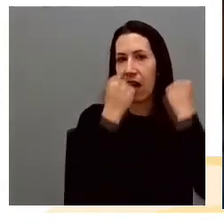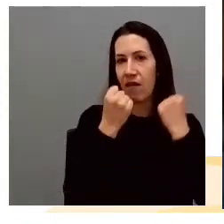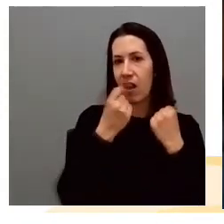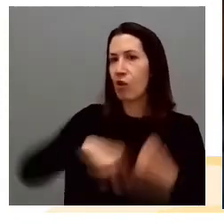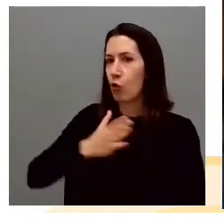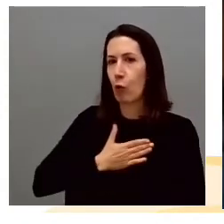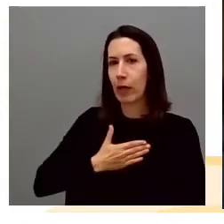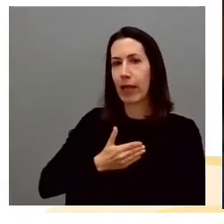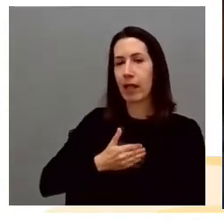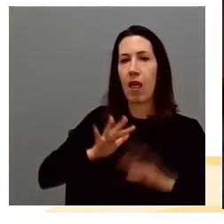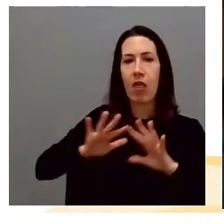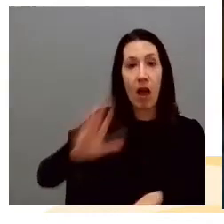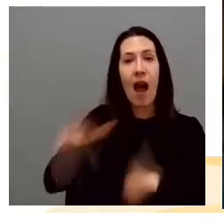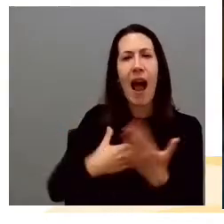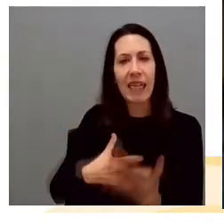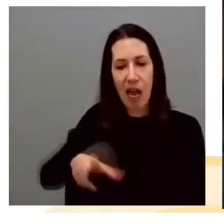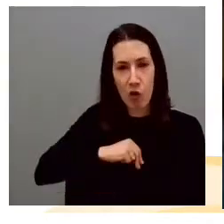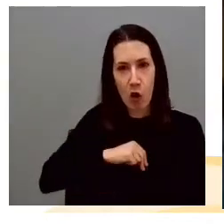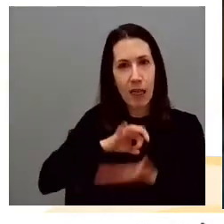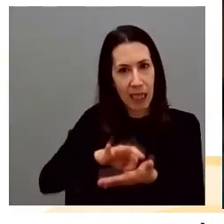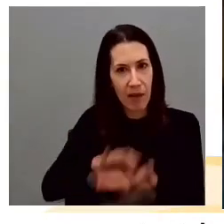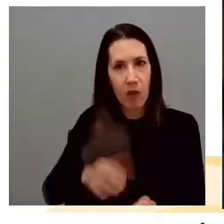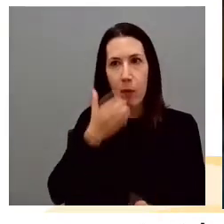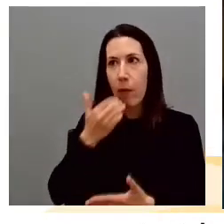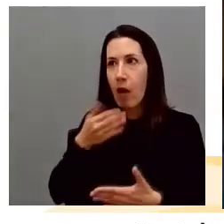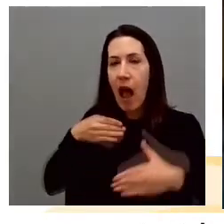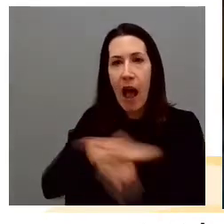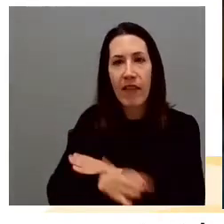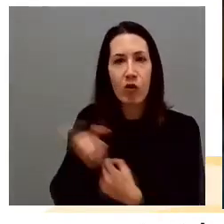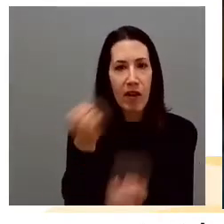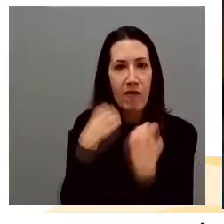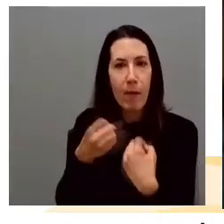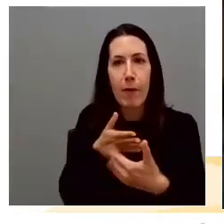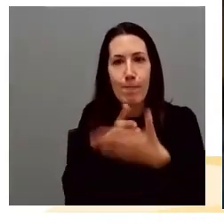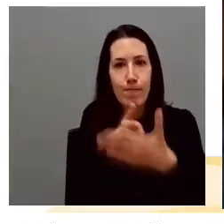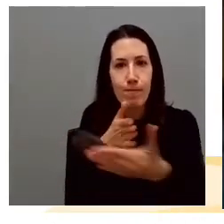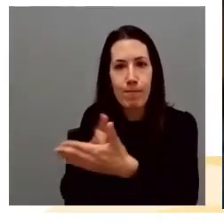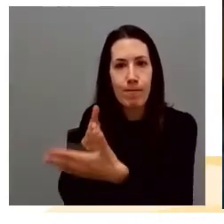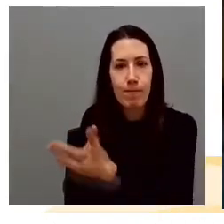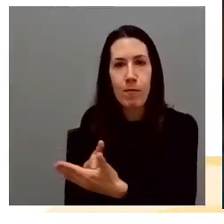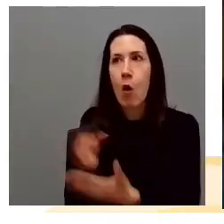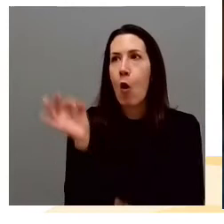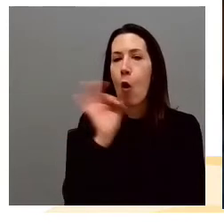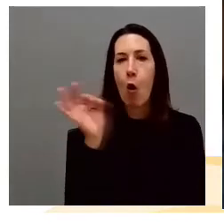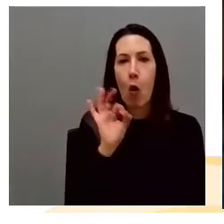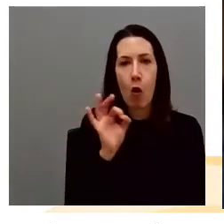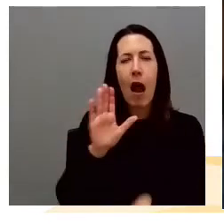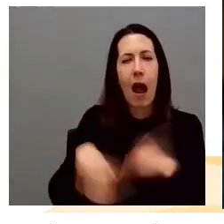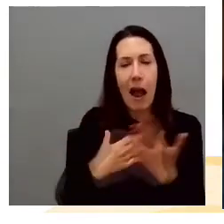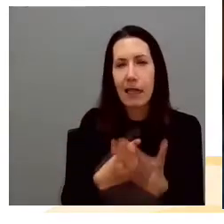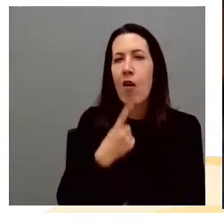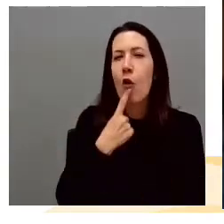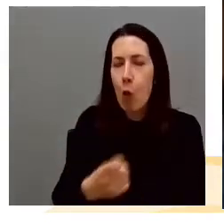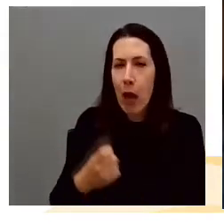nos han negado servicios, no hemos podido acceder a la información, no hemos podido o nos ha costado,